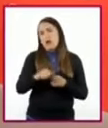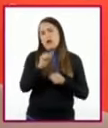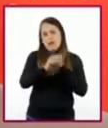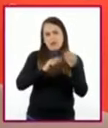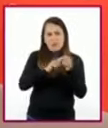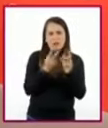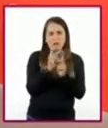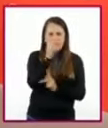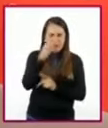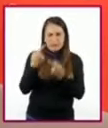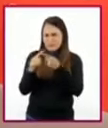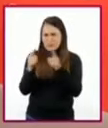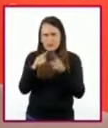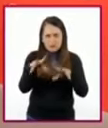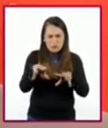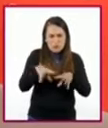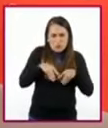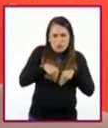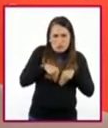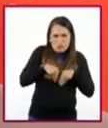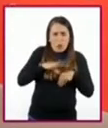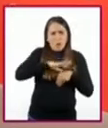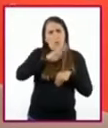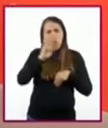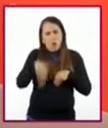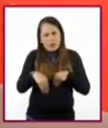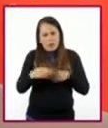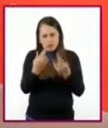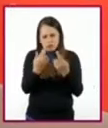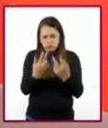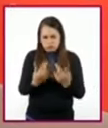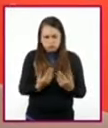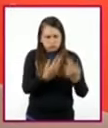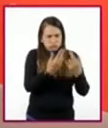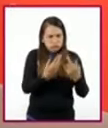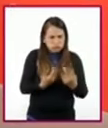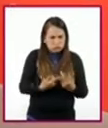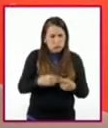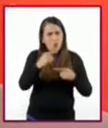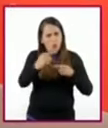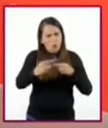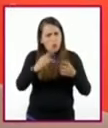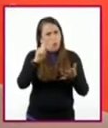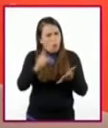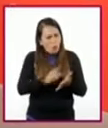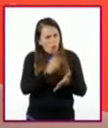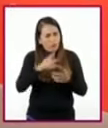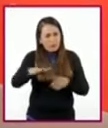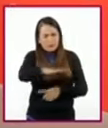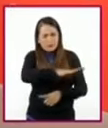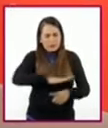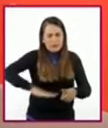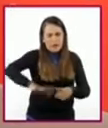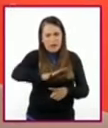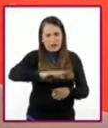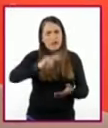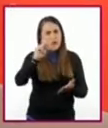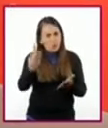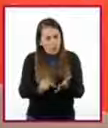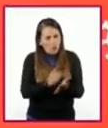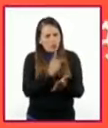elementos inorgánicos y al morir y descomponerse, estos son devueltos al ambiente para ser nuevamente